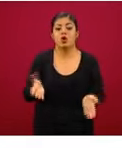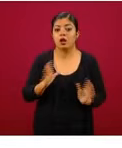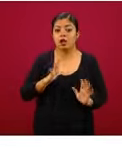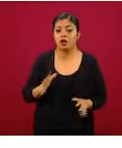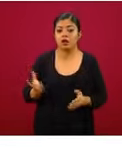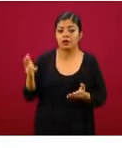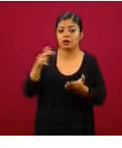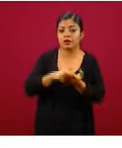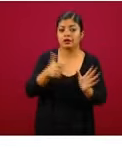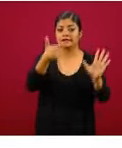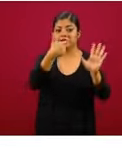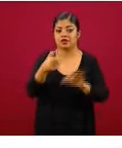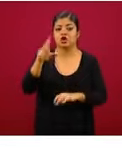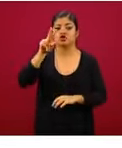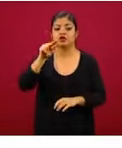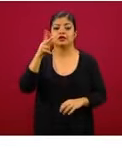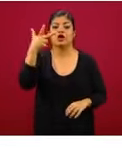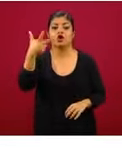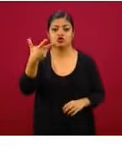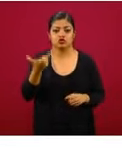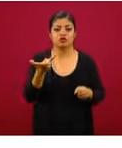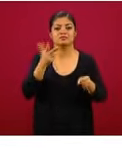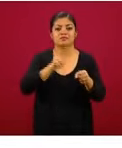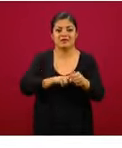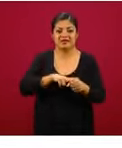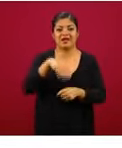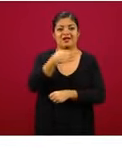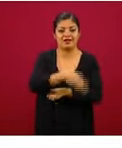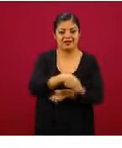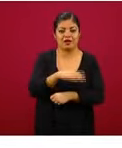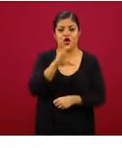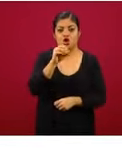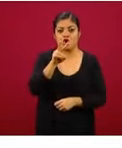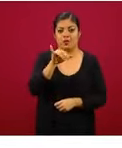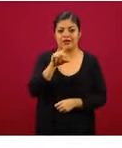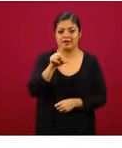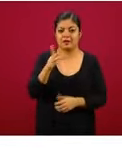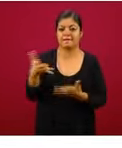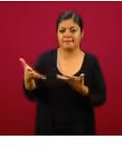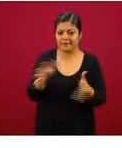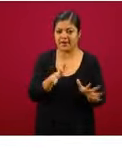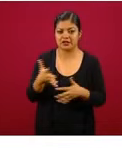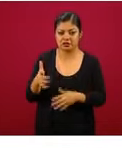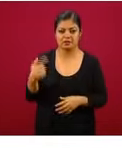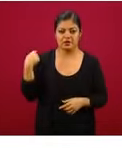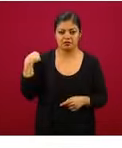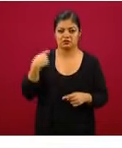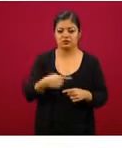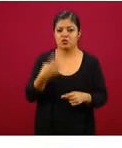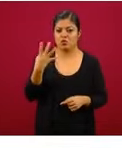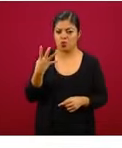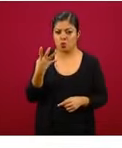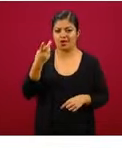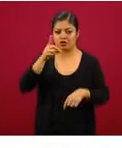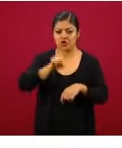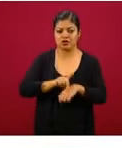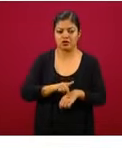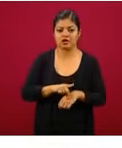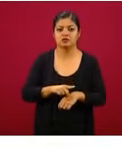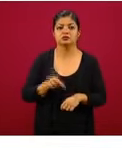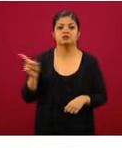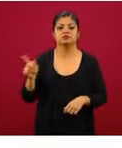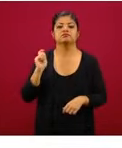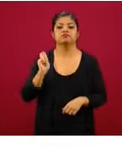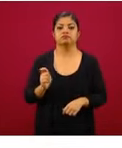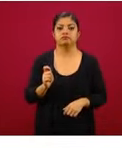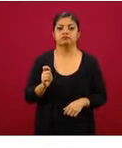registradas estas 788, que es prácticamente un número que hemos tenido ya en los últimos 4 días y que nos